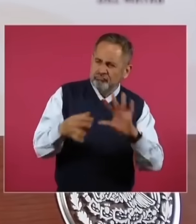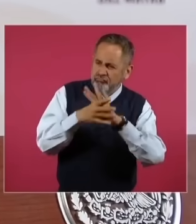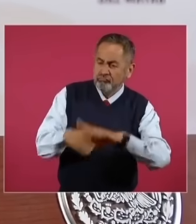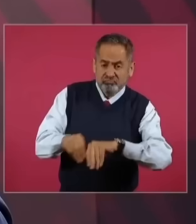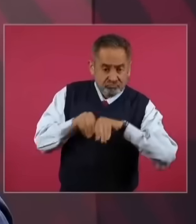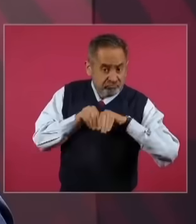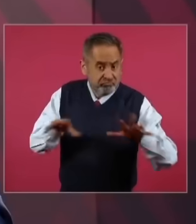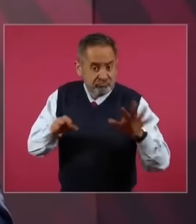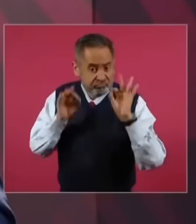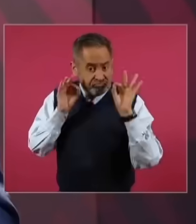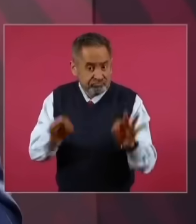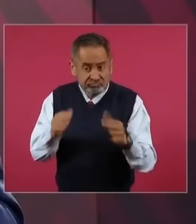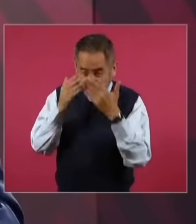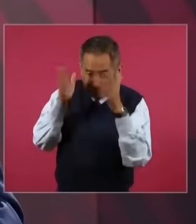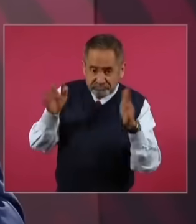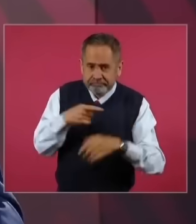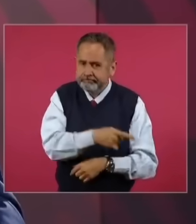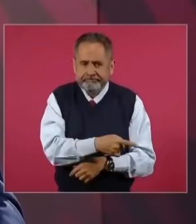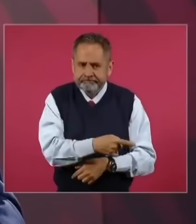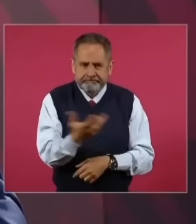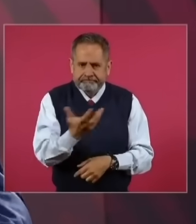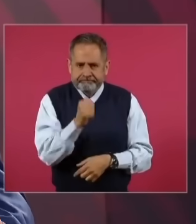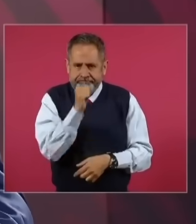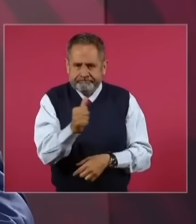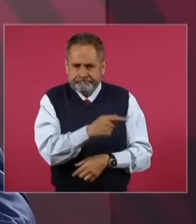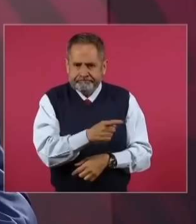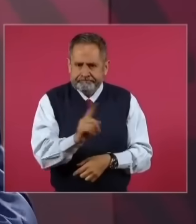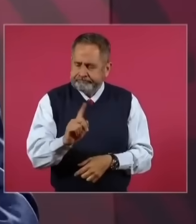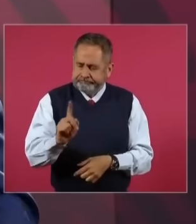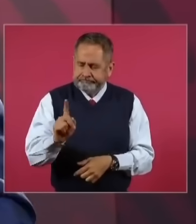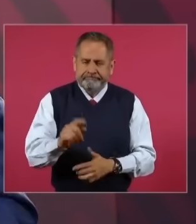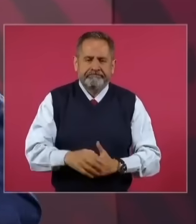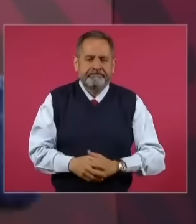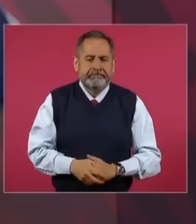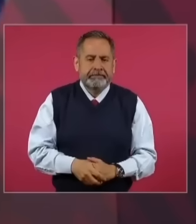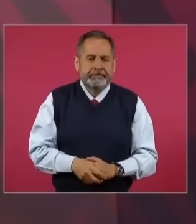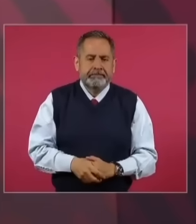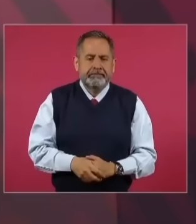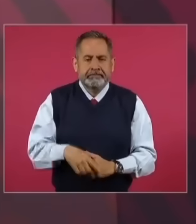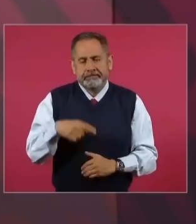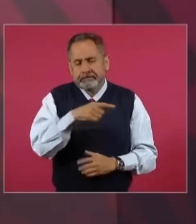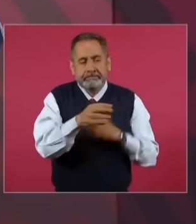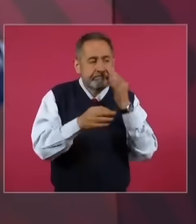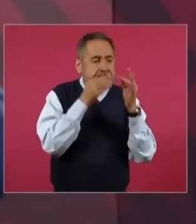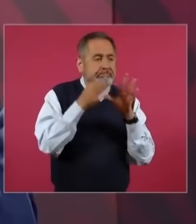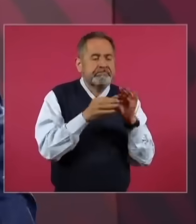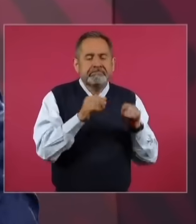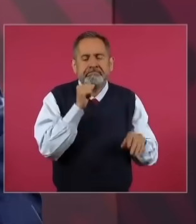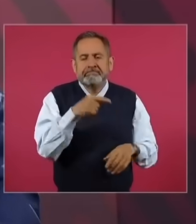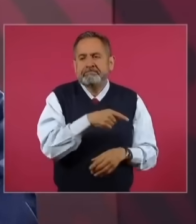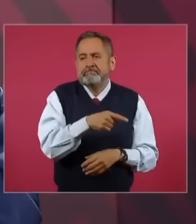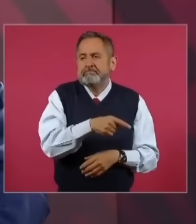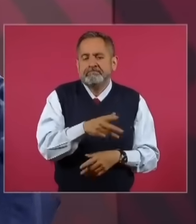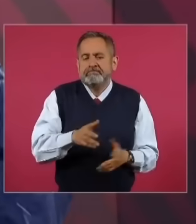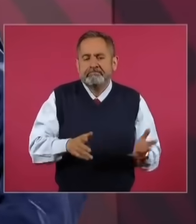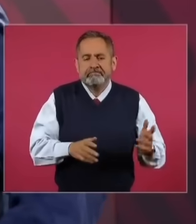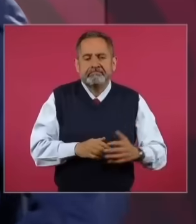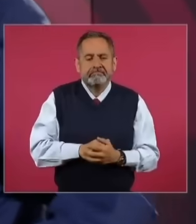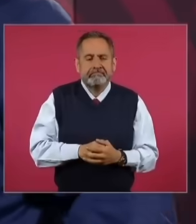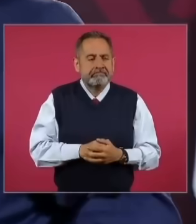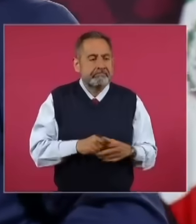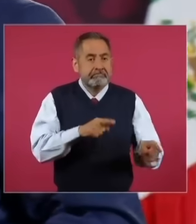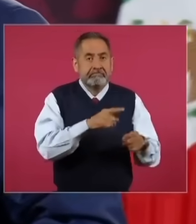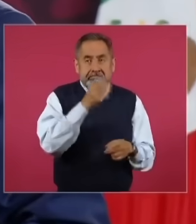la medición de éxito del gobierno. Acuérdate de mí, él va a definir el éxito de su gobierno en función de la popularidad. Y